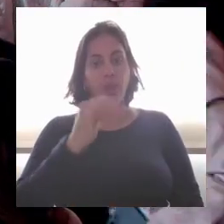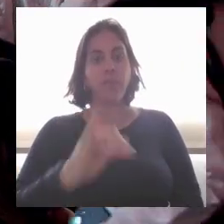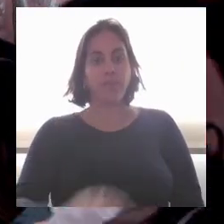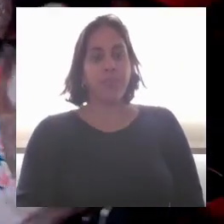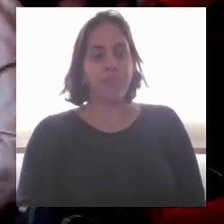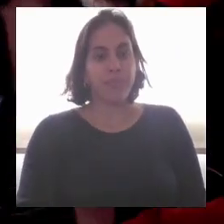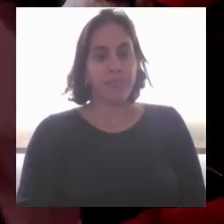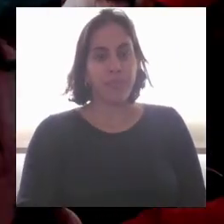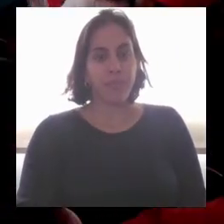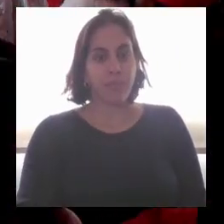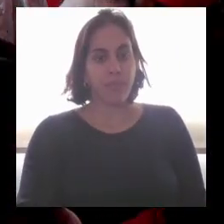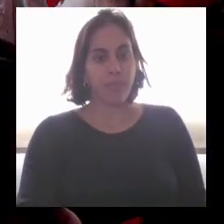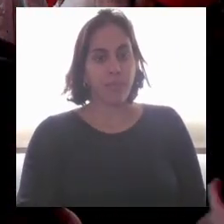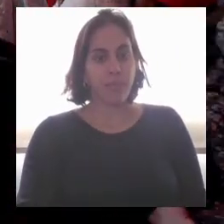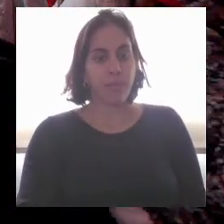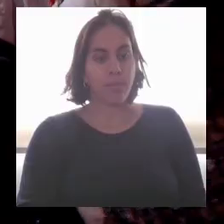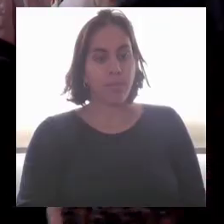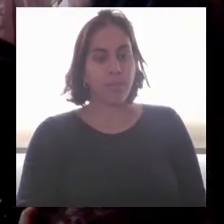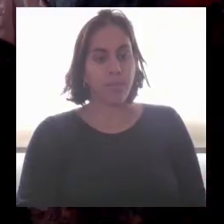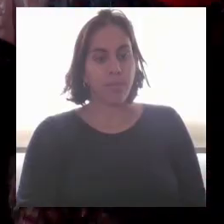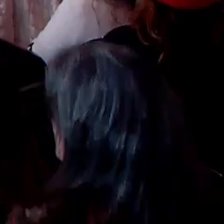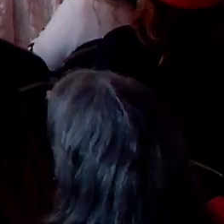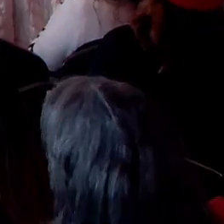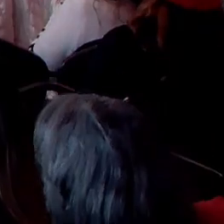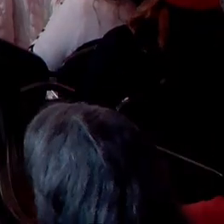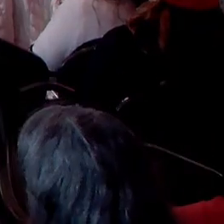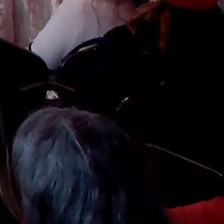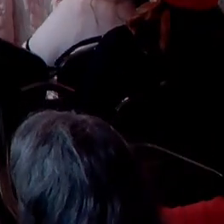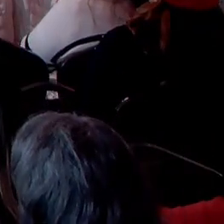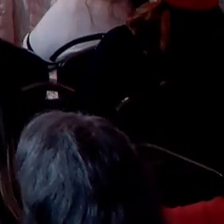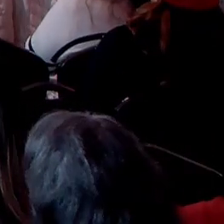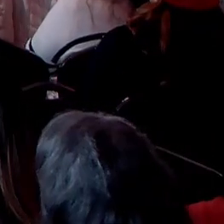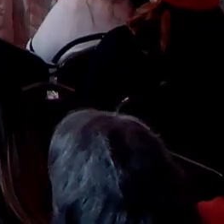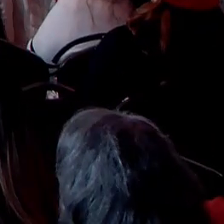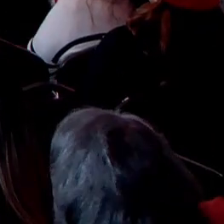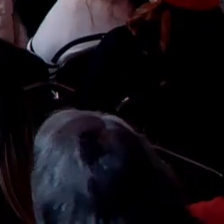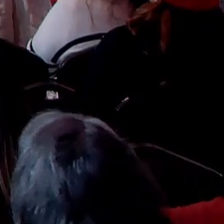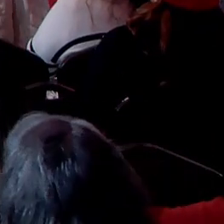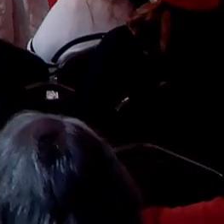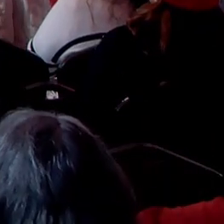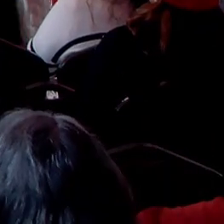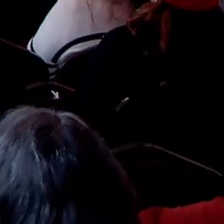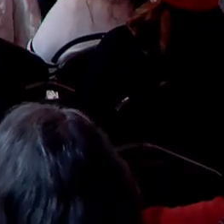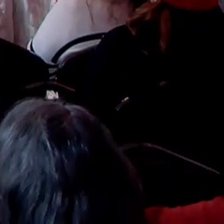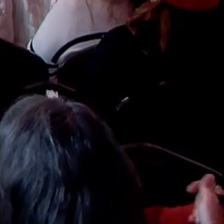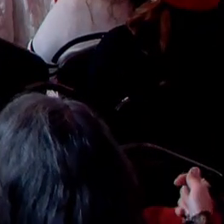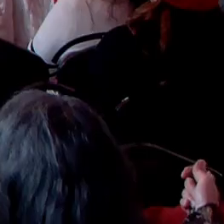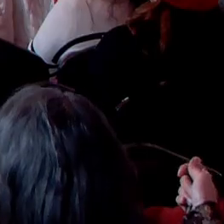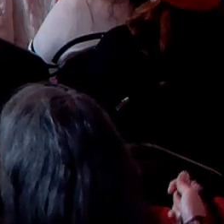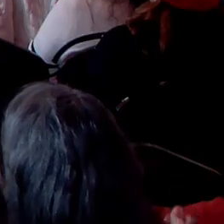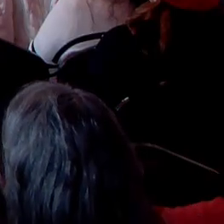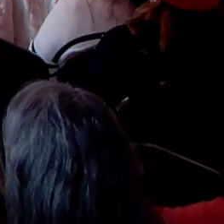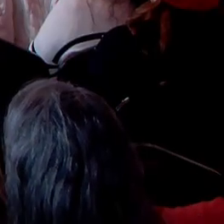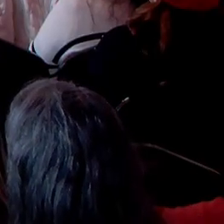escenario. La presento. Valentina es maestra, doctora en psicología por la Universidad Autónoma de Madrid y también parte